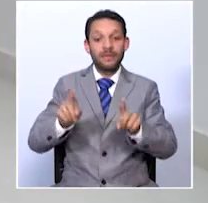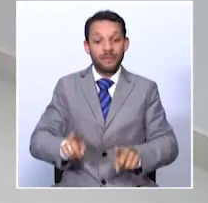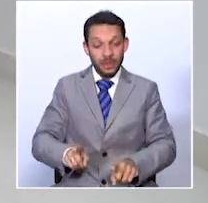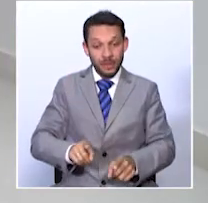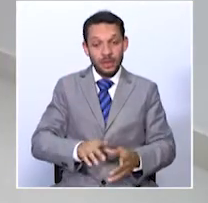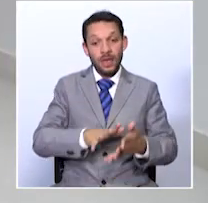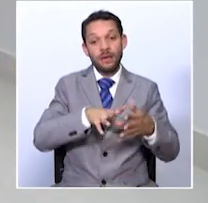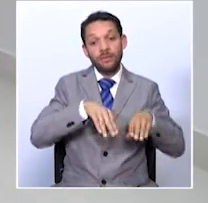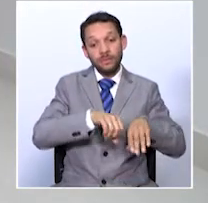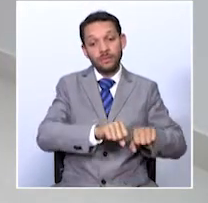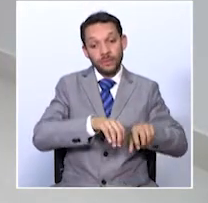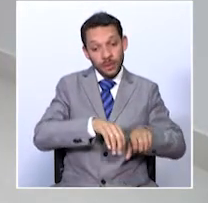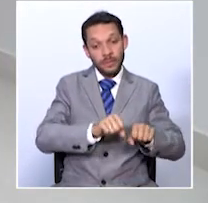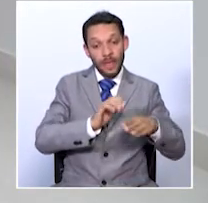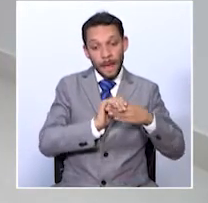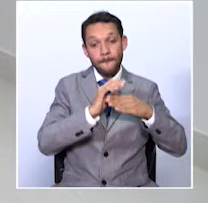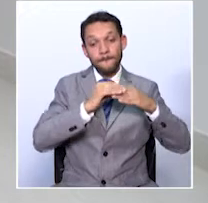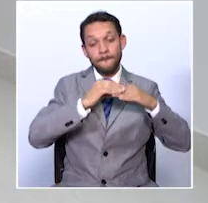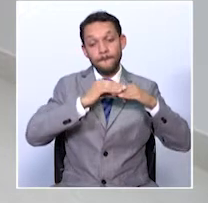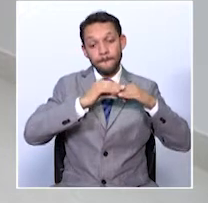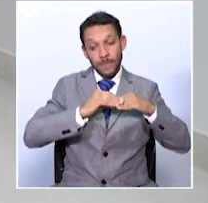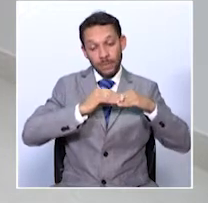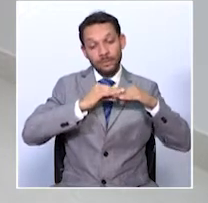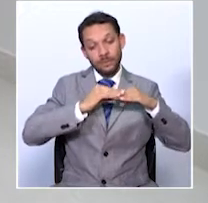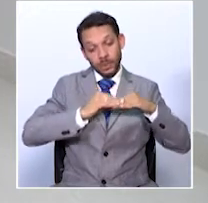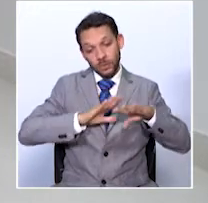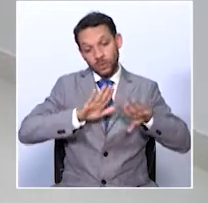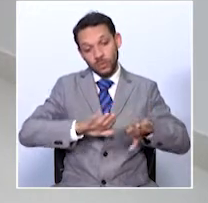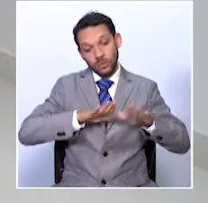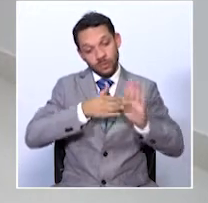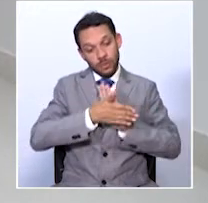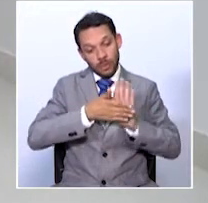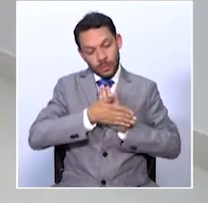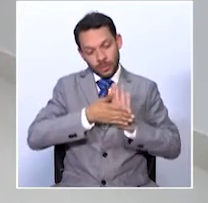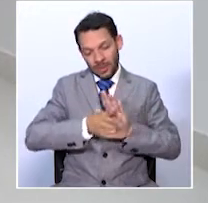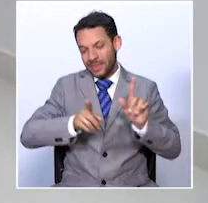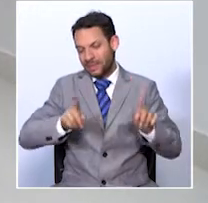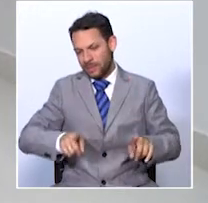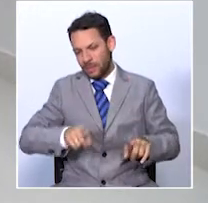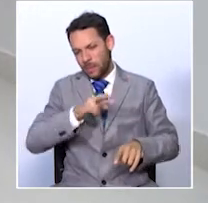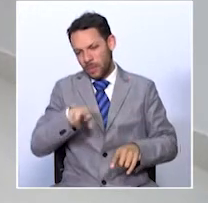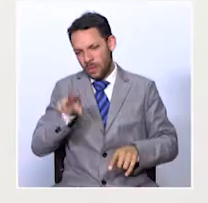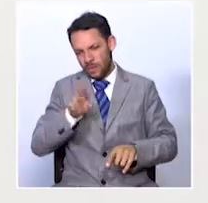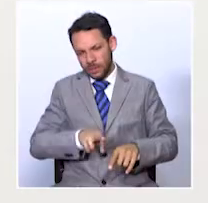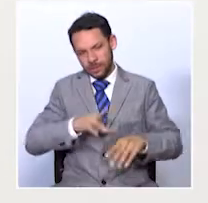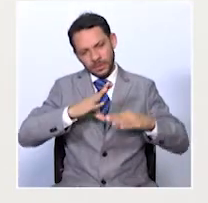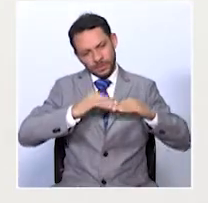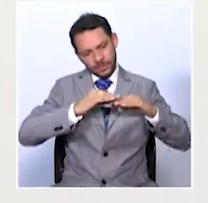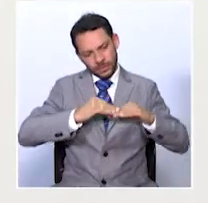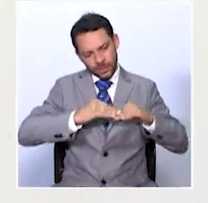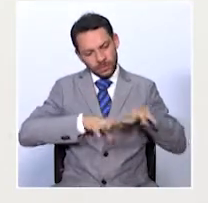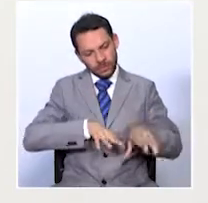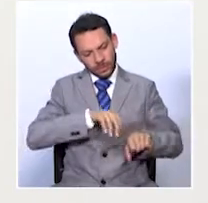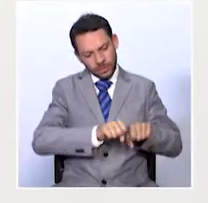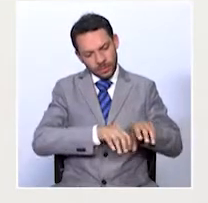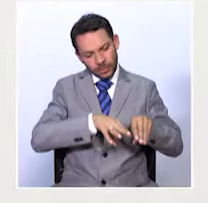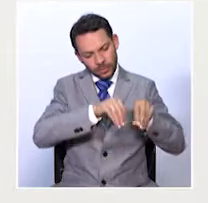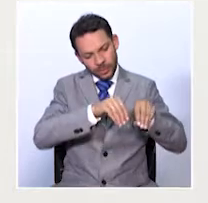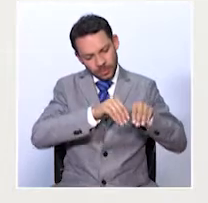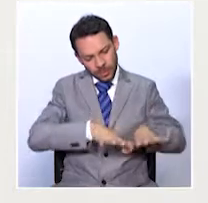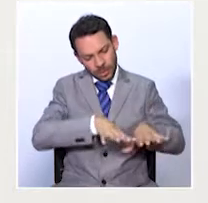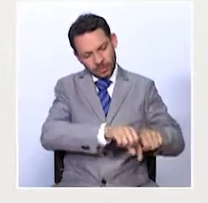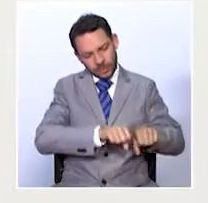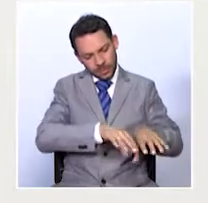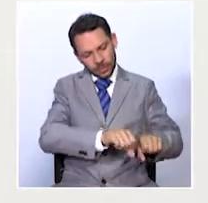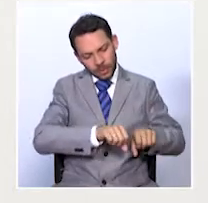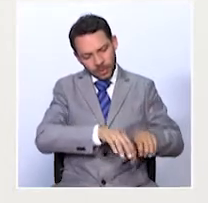tengo amigos panaderos y ellos me perdonan, pero la harina de trigo produce sus problemas muy serios porque es muy procesada, lo